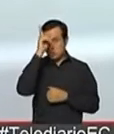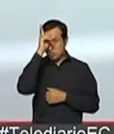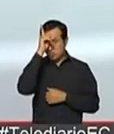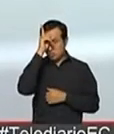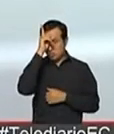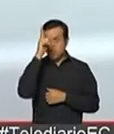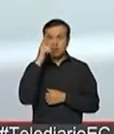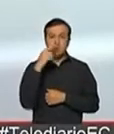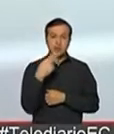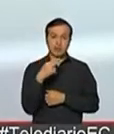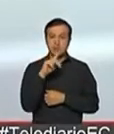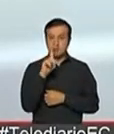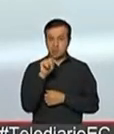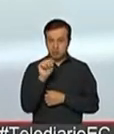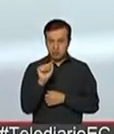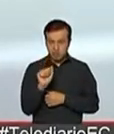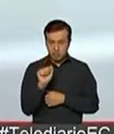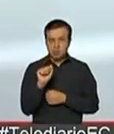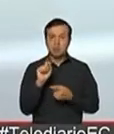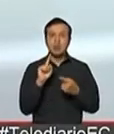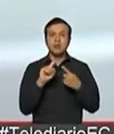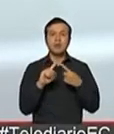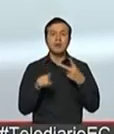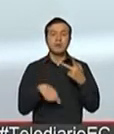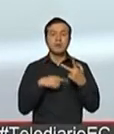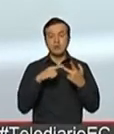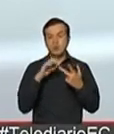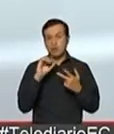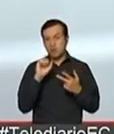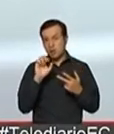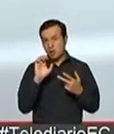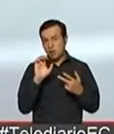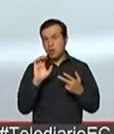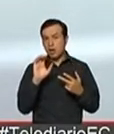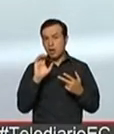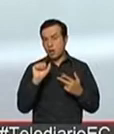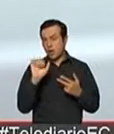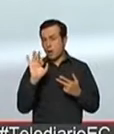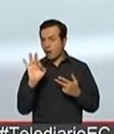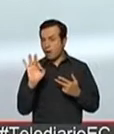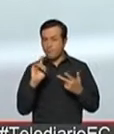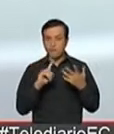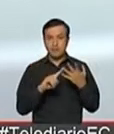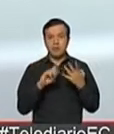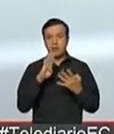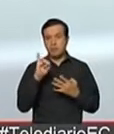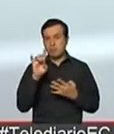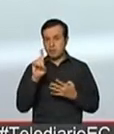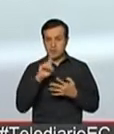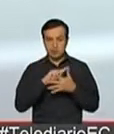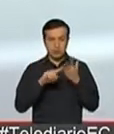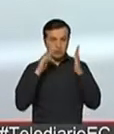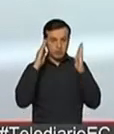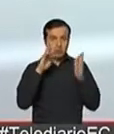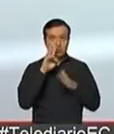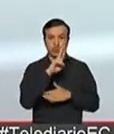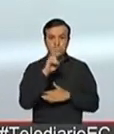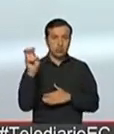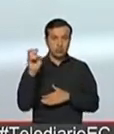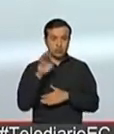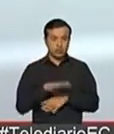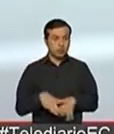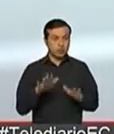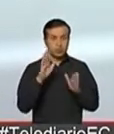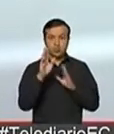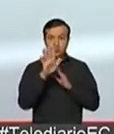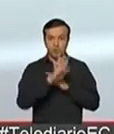GIZ, estamos con CAF, estamos con el BID. Las conferencias están dirigidas sobre todo a 200 actores